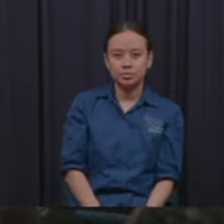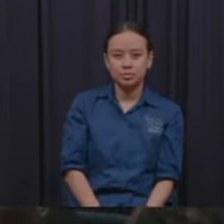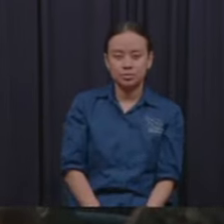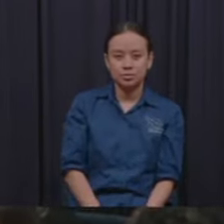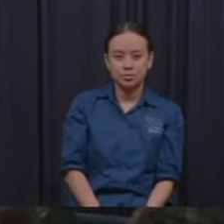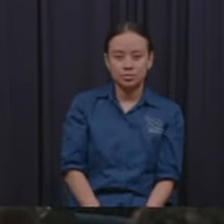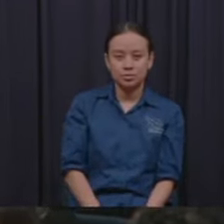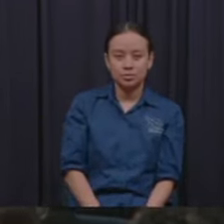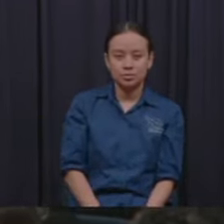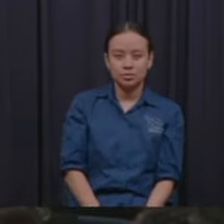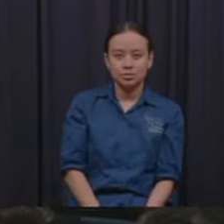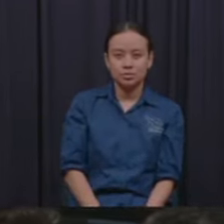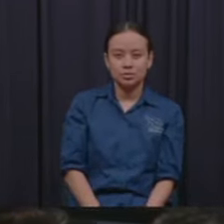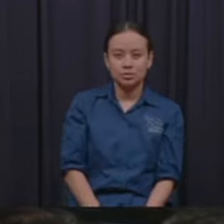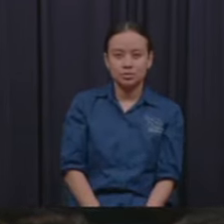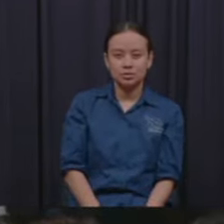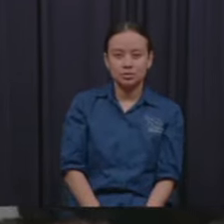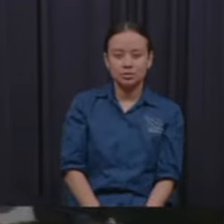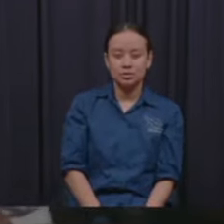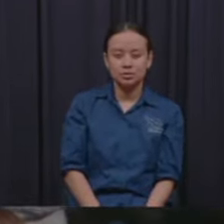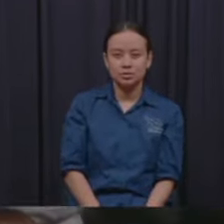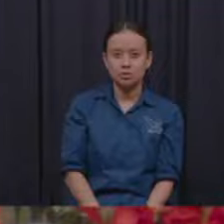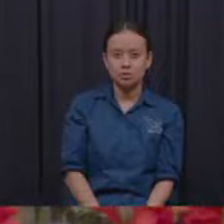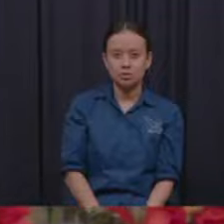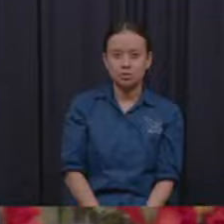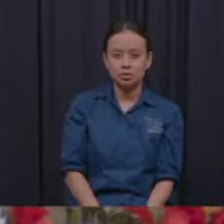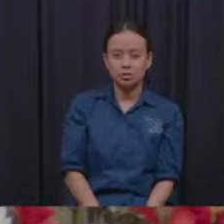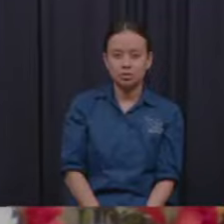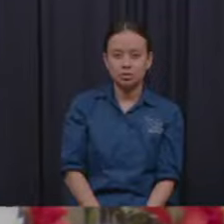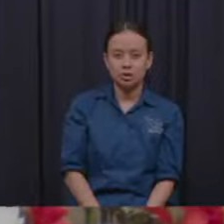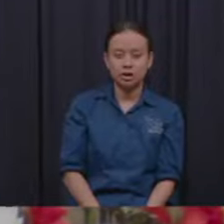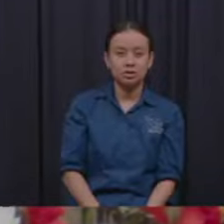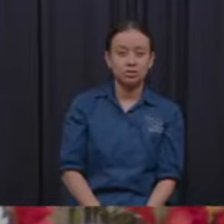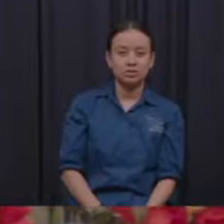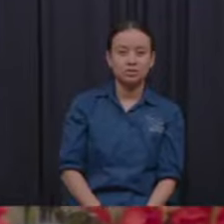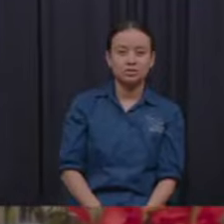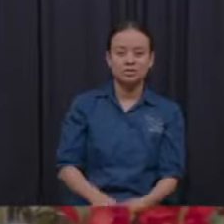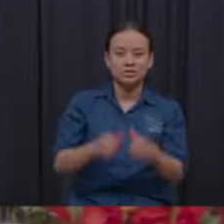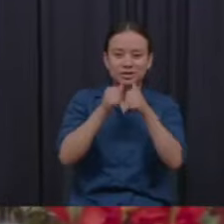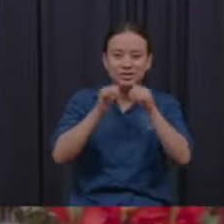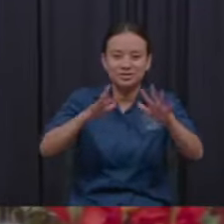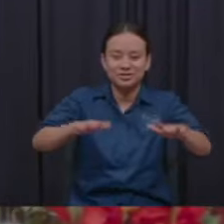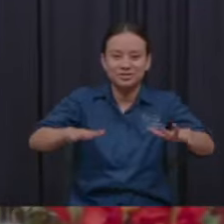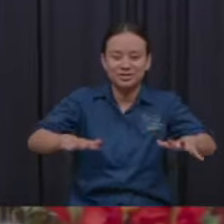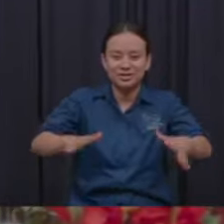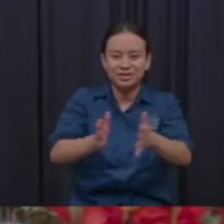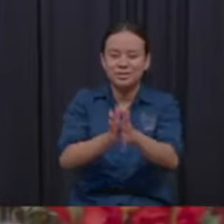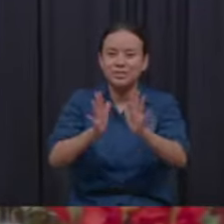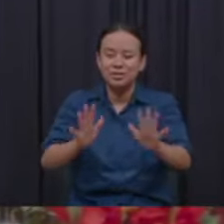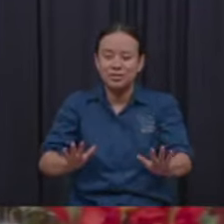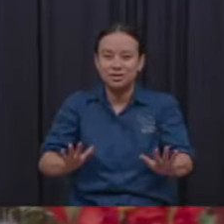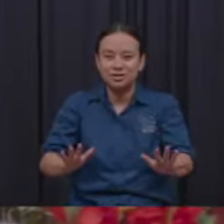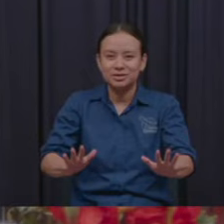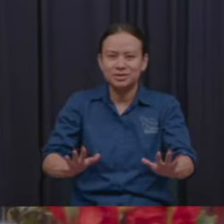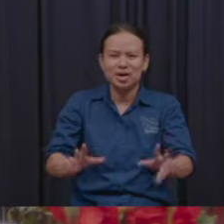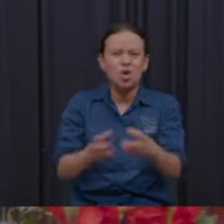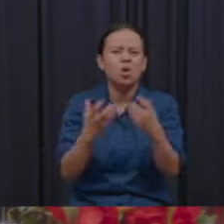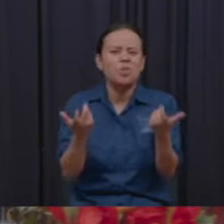¿cómo le llaman ustedes aquí a estas aves que cuando hay algún animal muerto ellas corren? ¿Cómo le